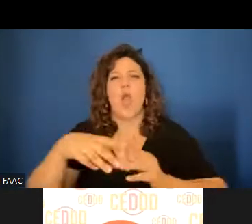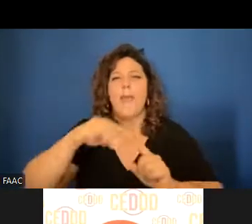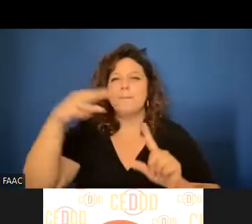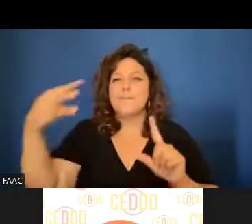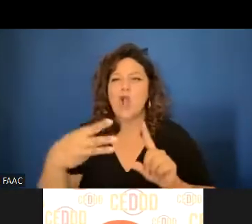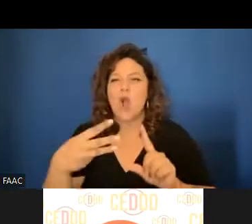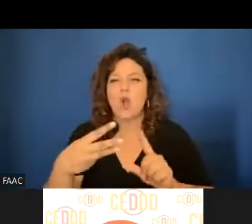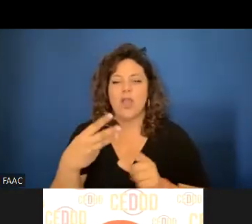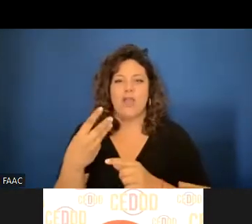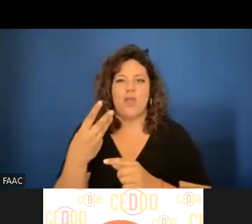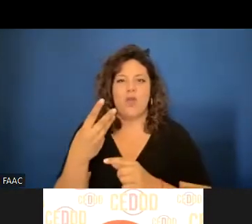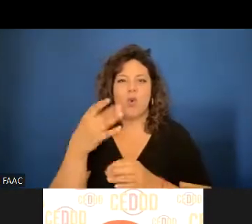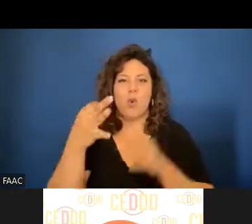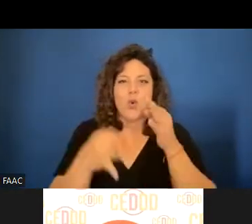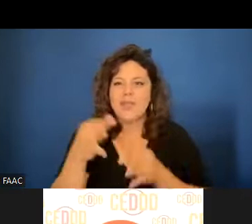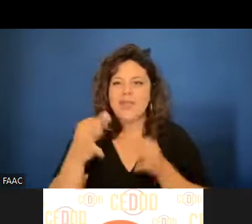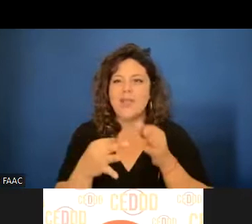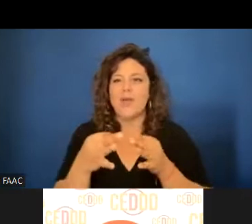accesibilidad, ¿vale?